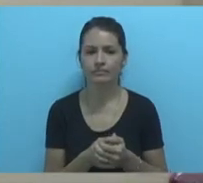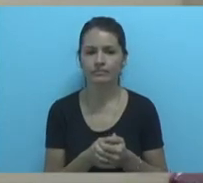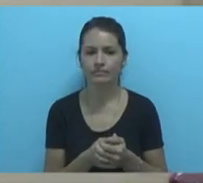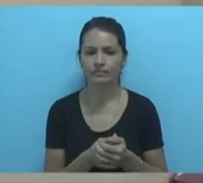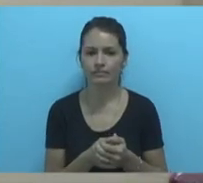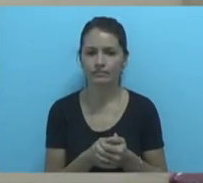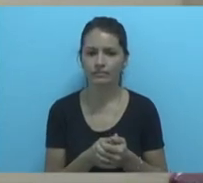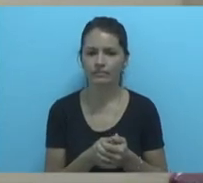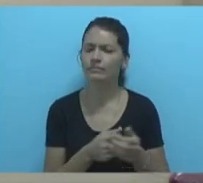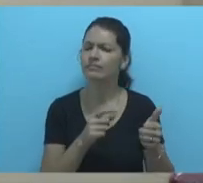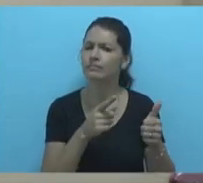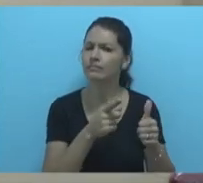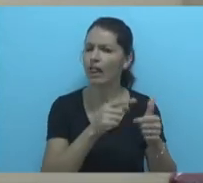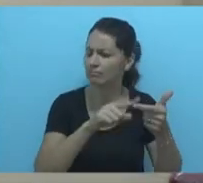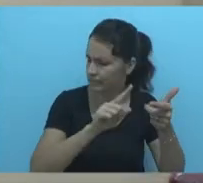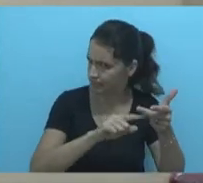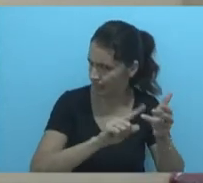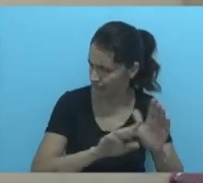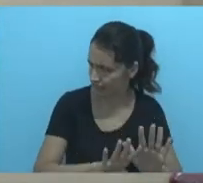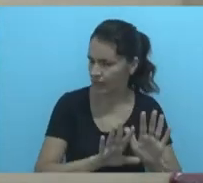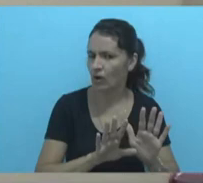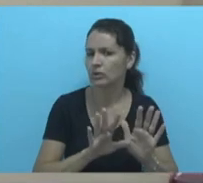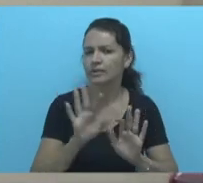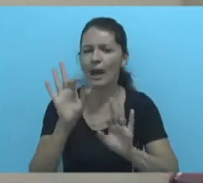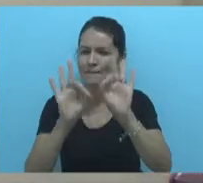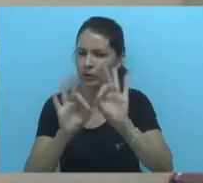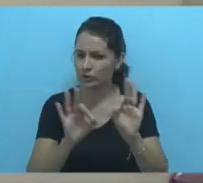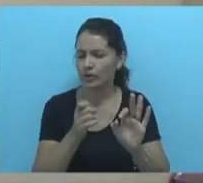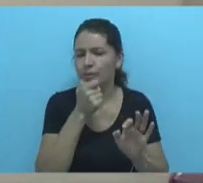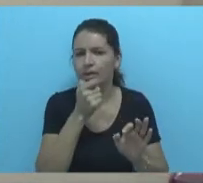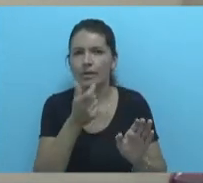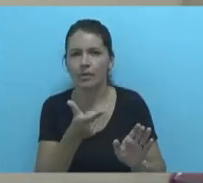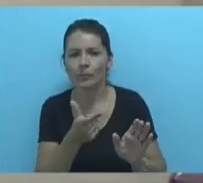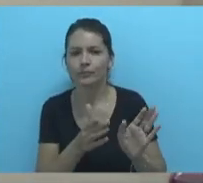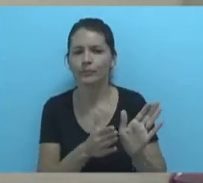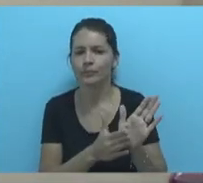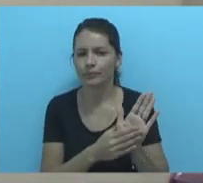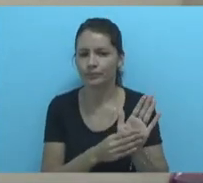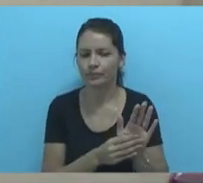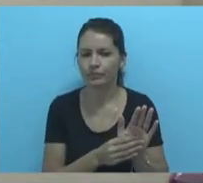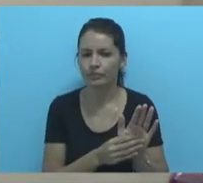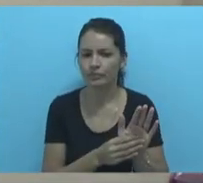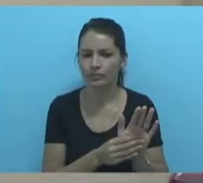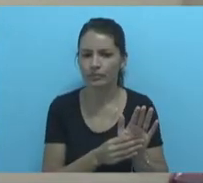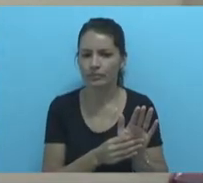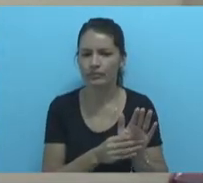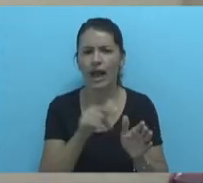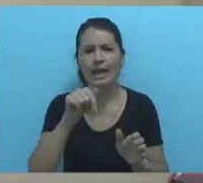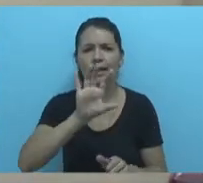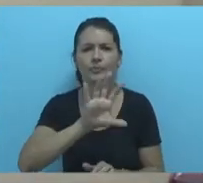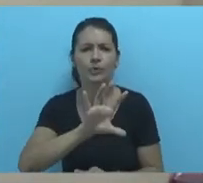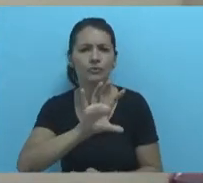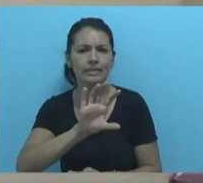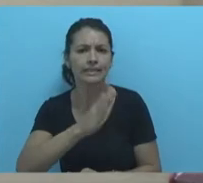hablar de ciertas o ciertos proyectos concretos. Por un lado, ¿qué sucede en la provincia de Santa